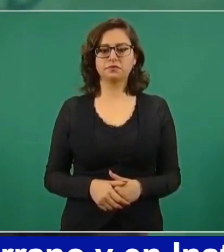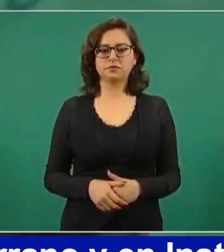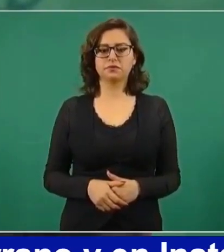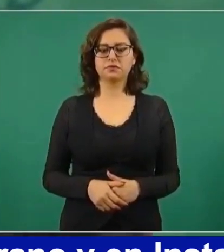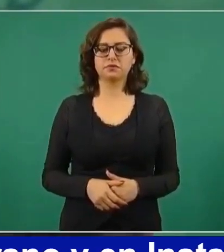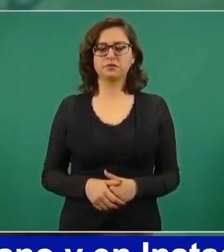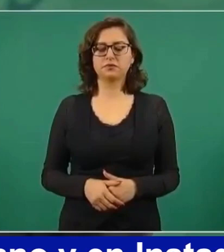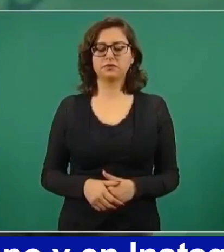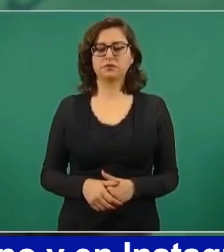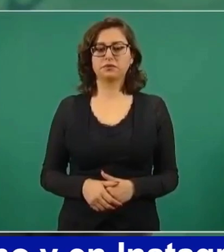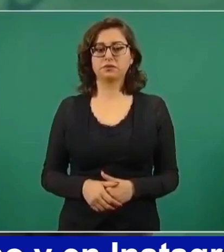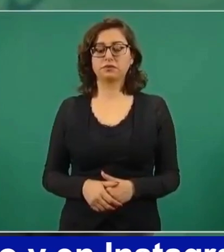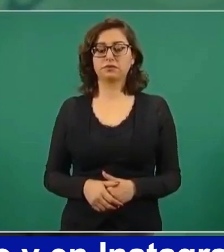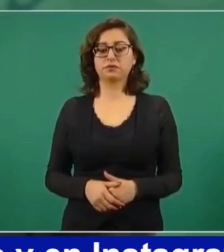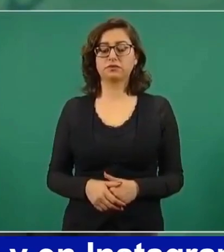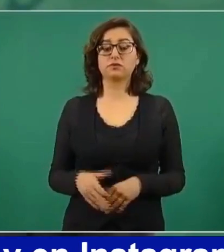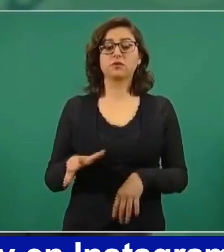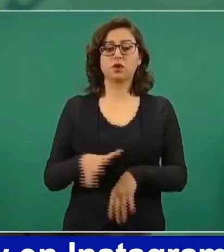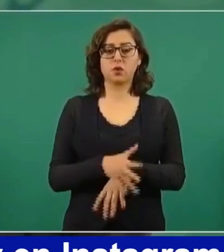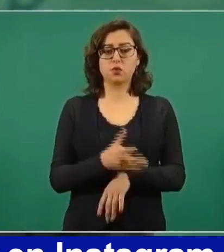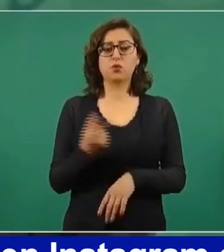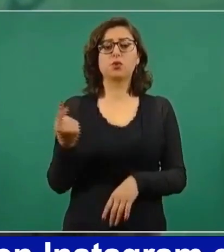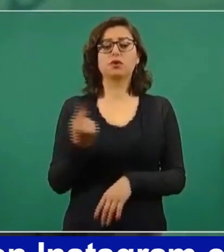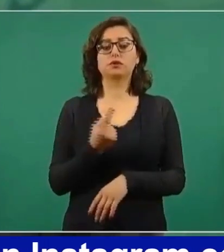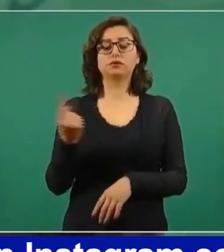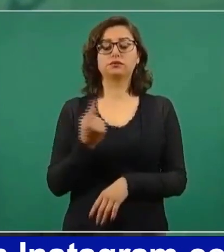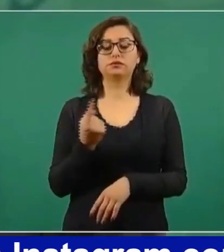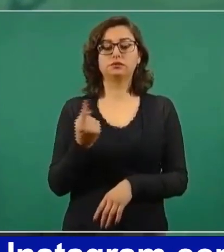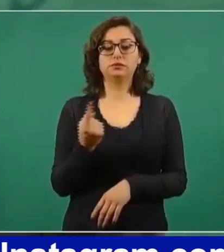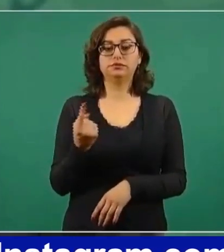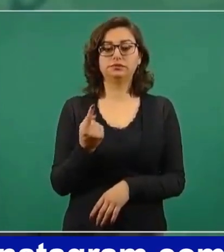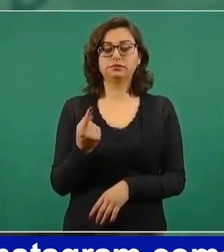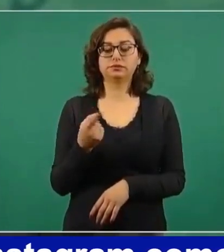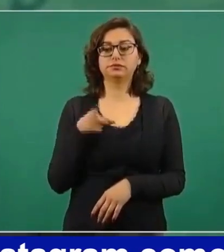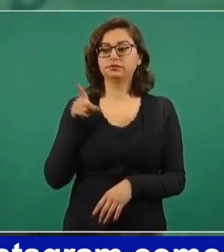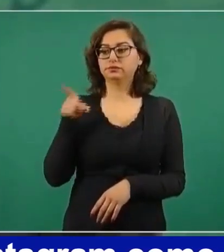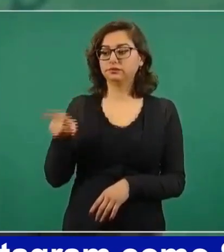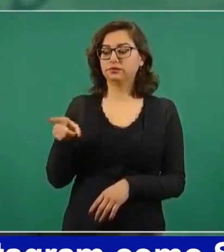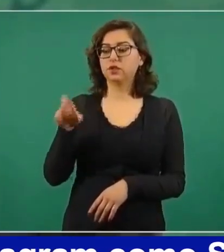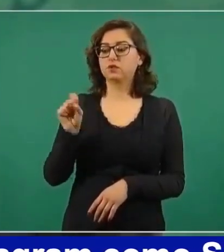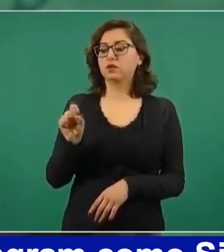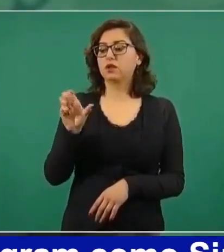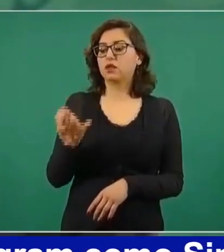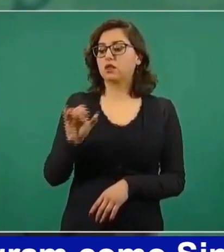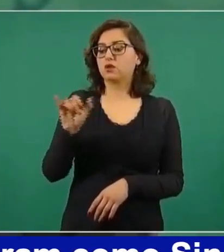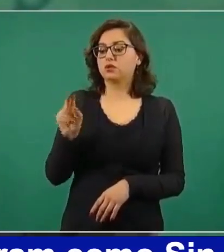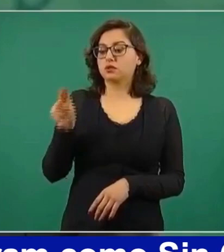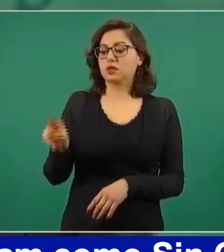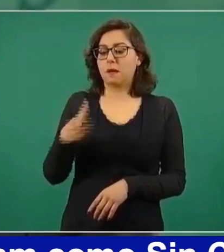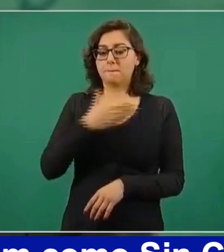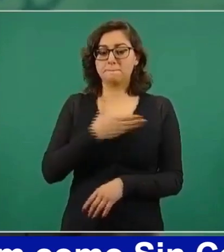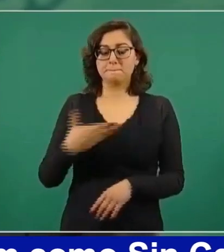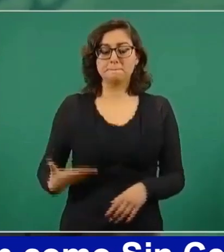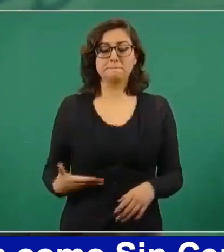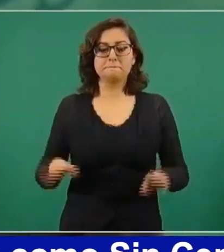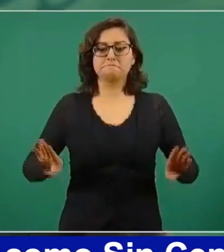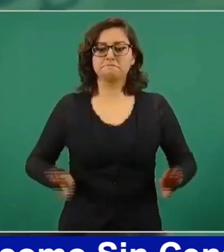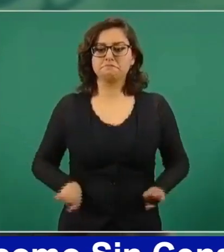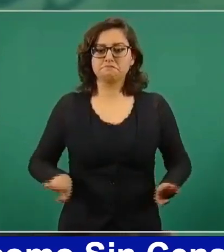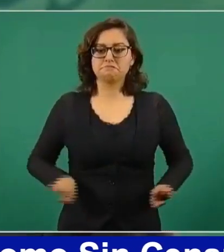Porque el presidente de la Corte es una gente recta, íntegra,